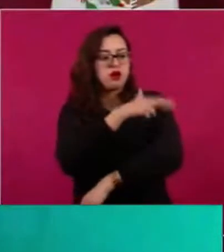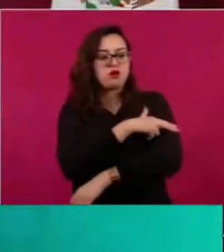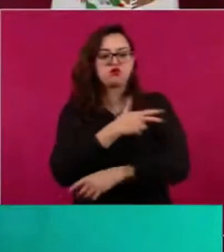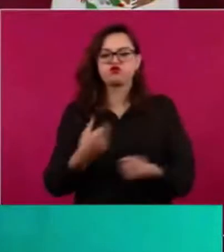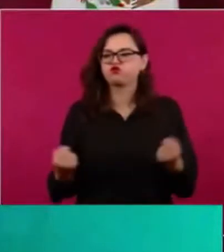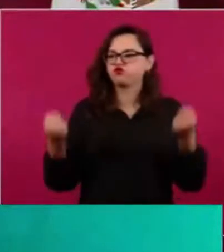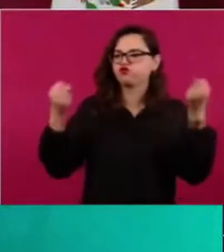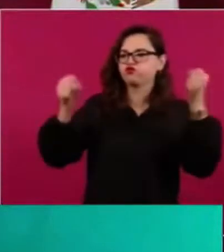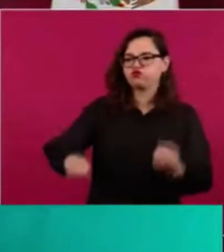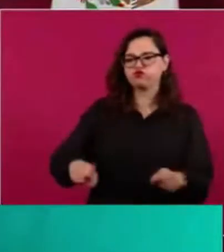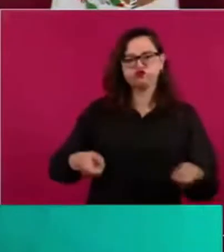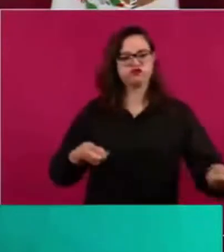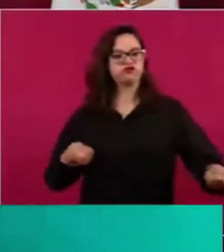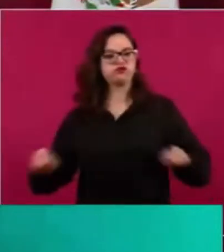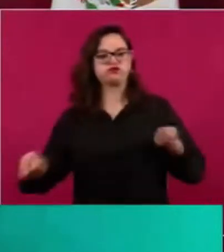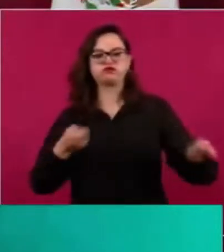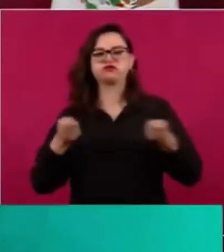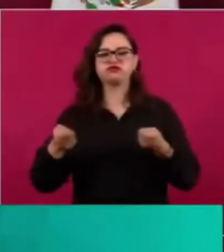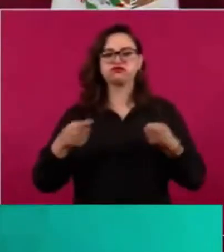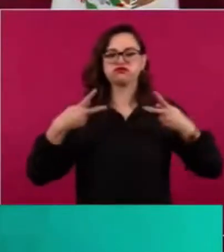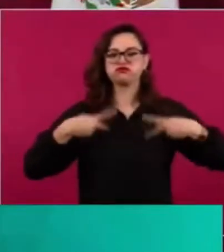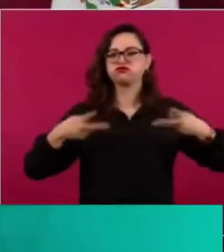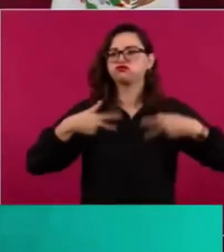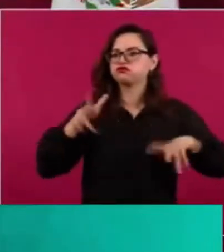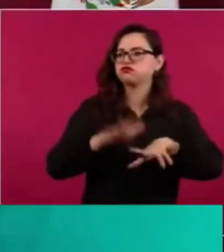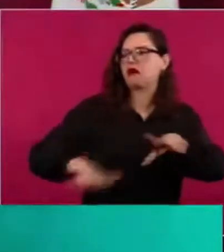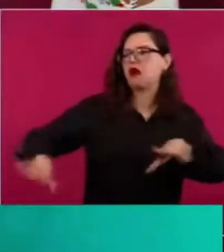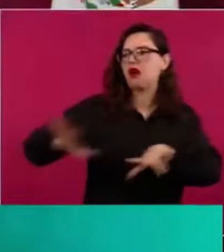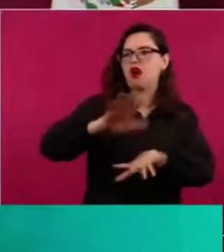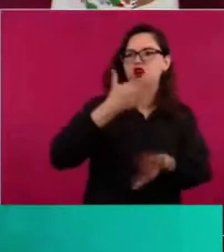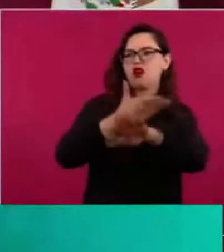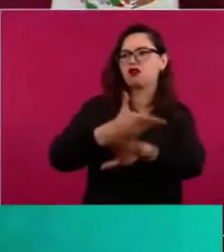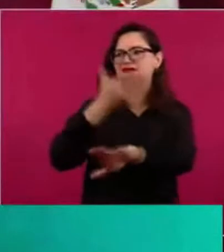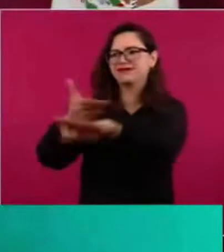Hemos luchado siempre en contra de eso.